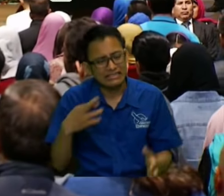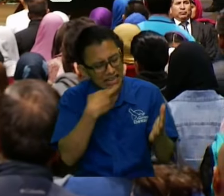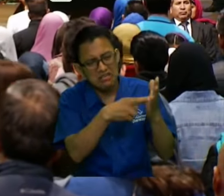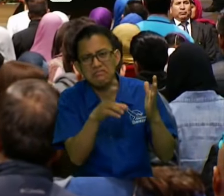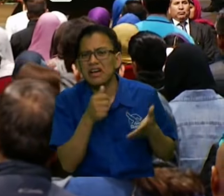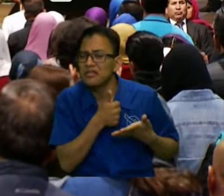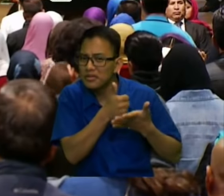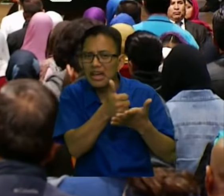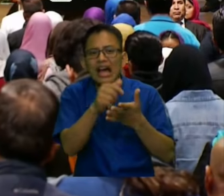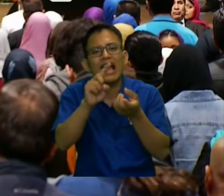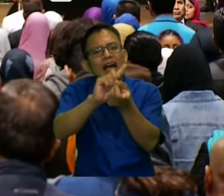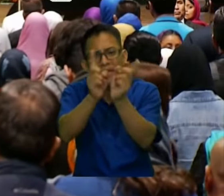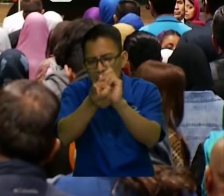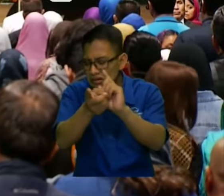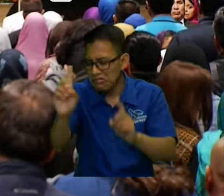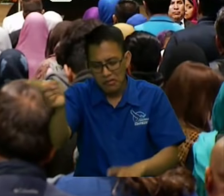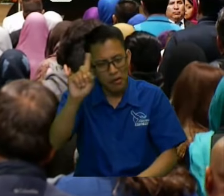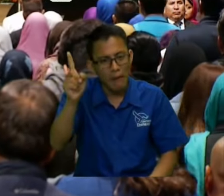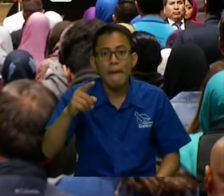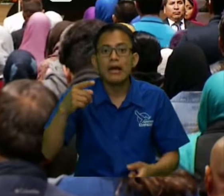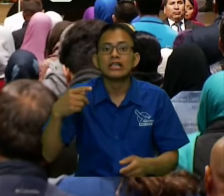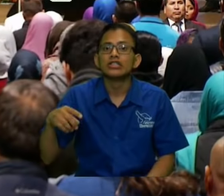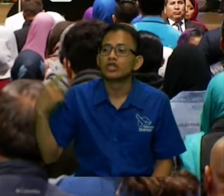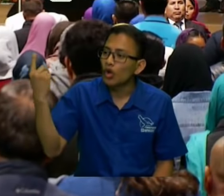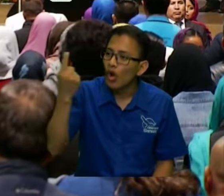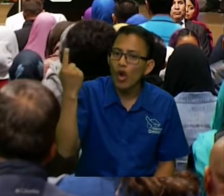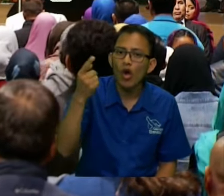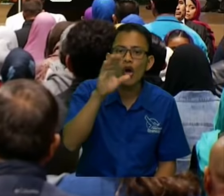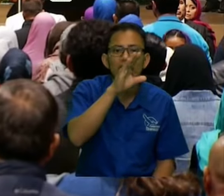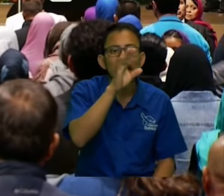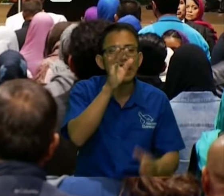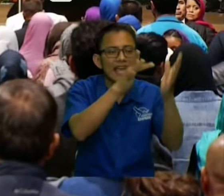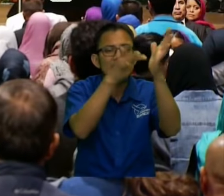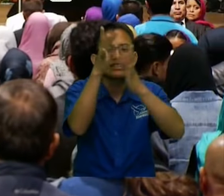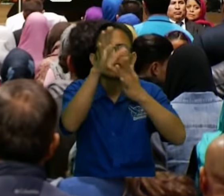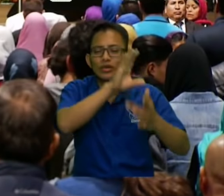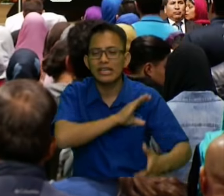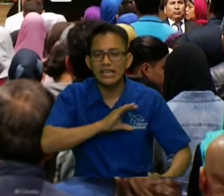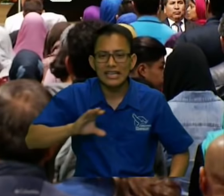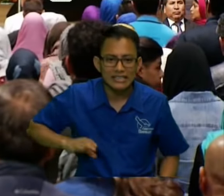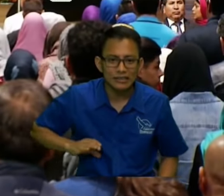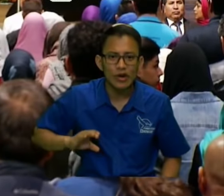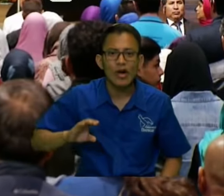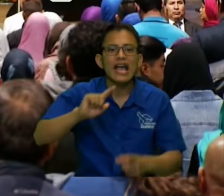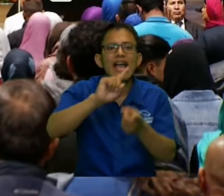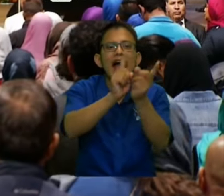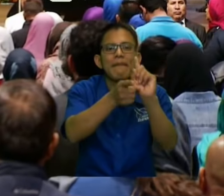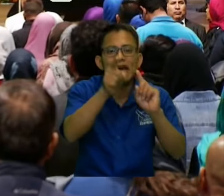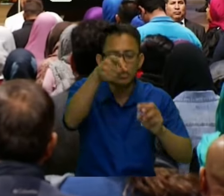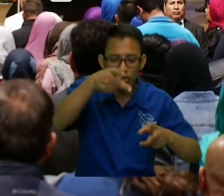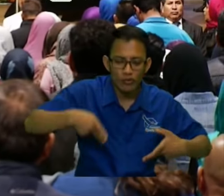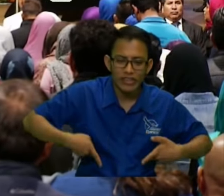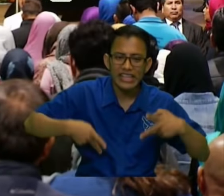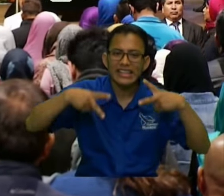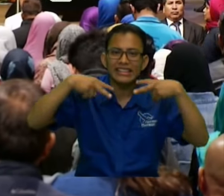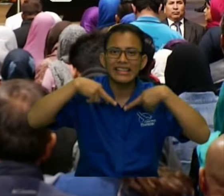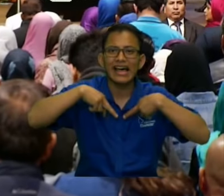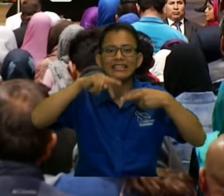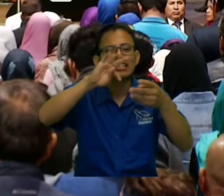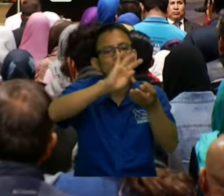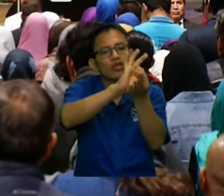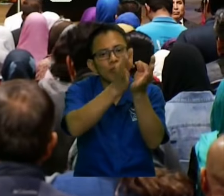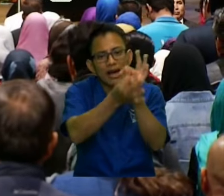ayudar, pero Jesucristo sí lo puede hacer. Él te puede salvar y transformar. Vamos